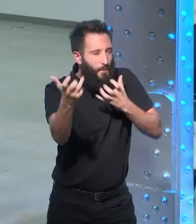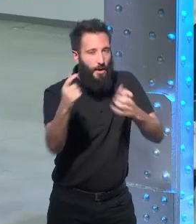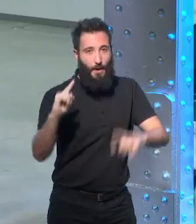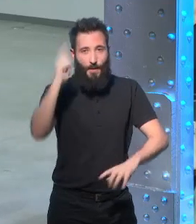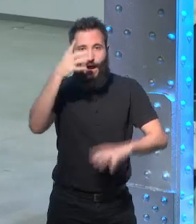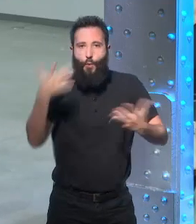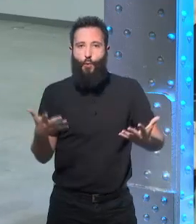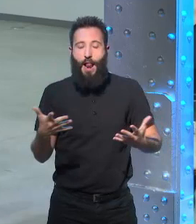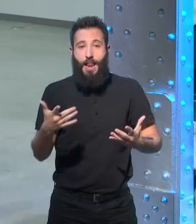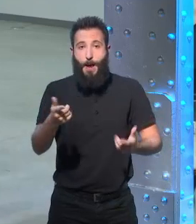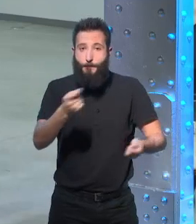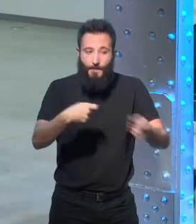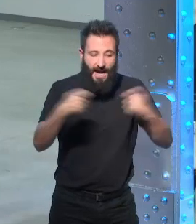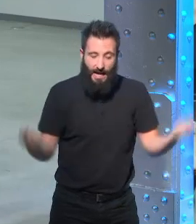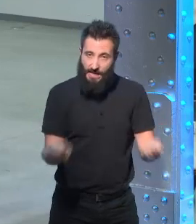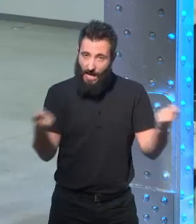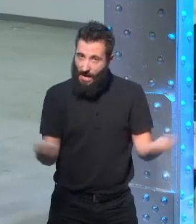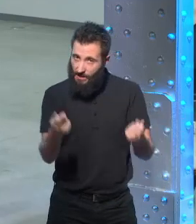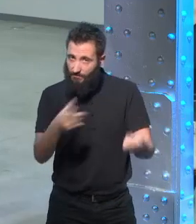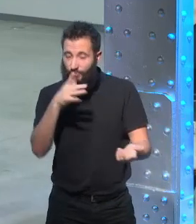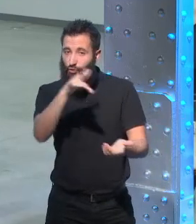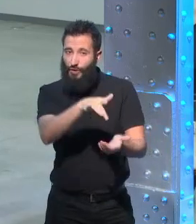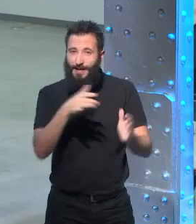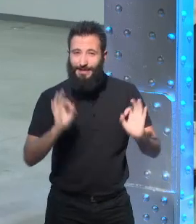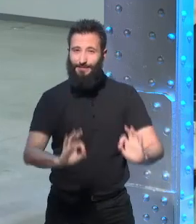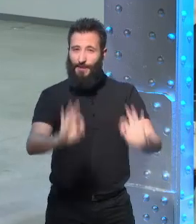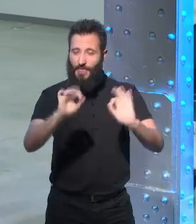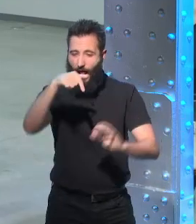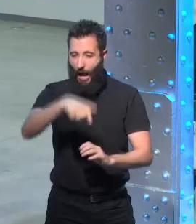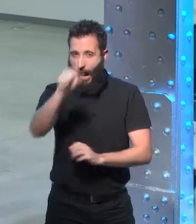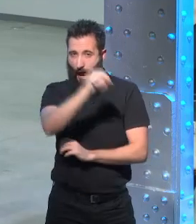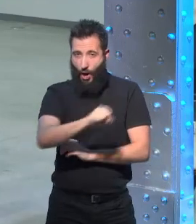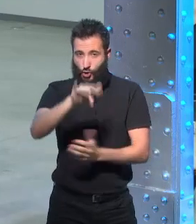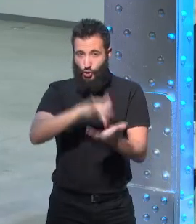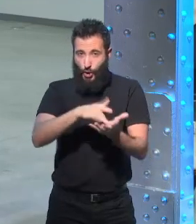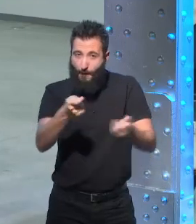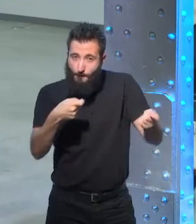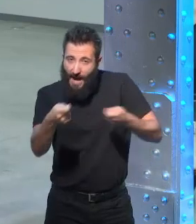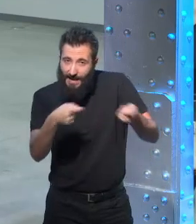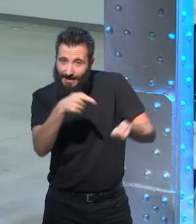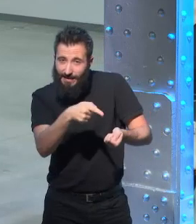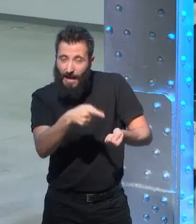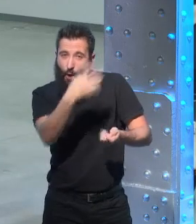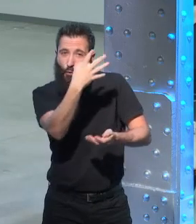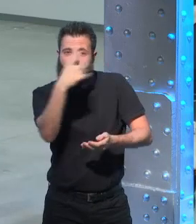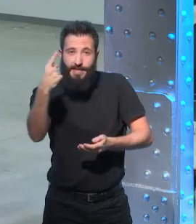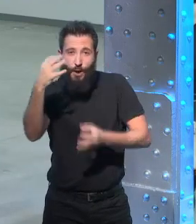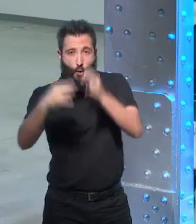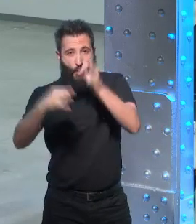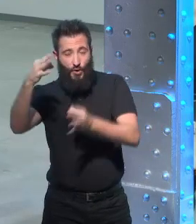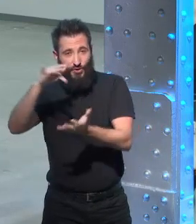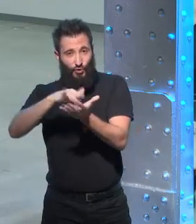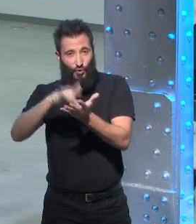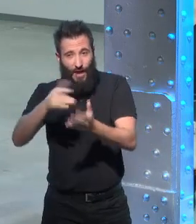el área de marketing. En concreto, este año, marketing ha aglutinado el 41% de las